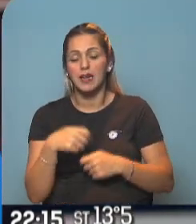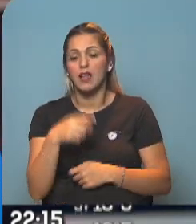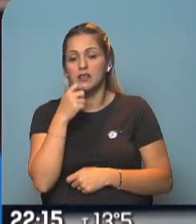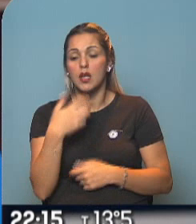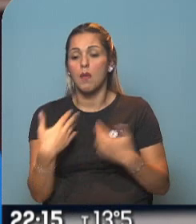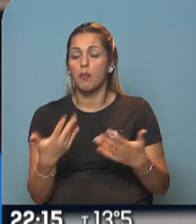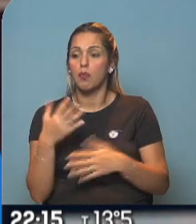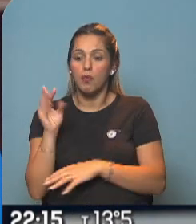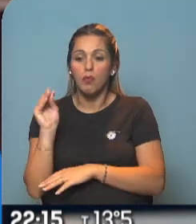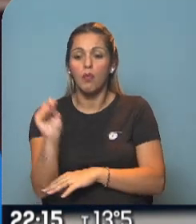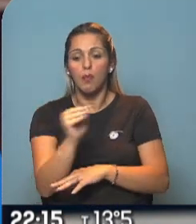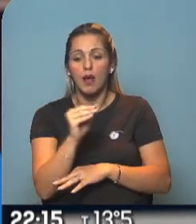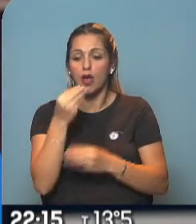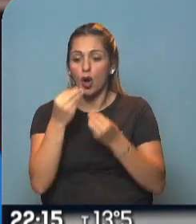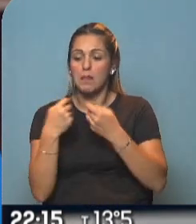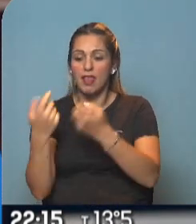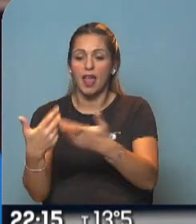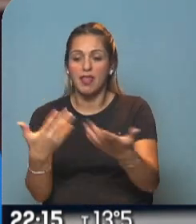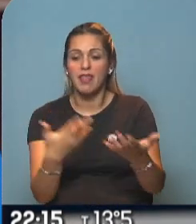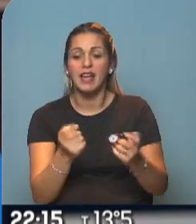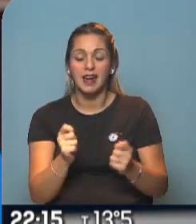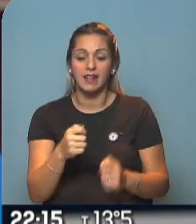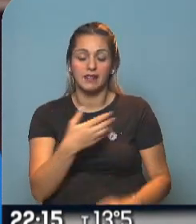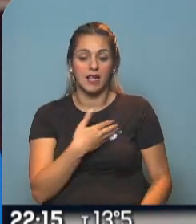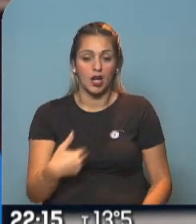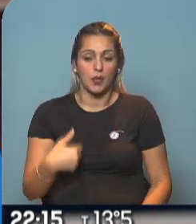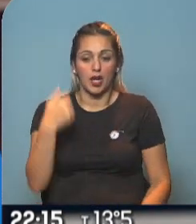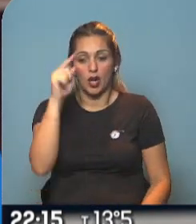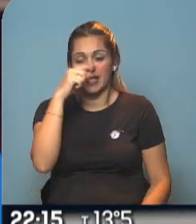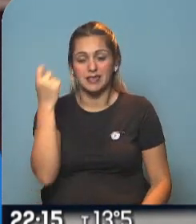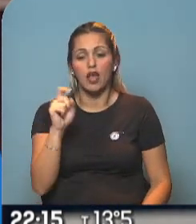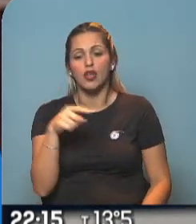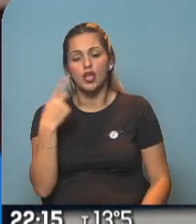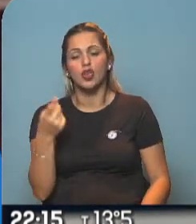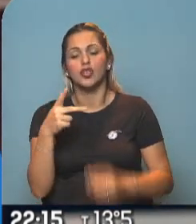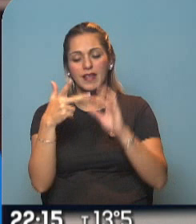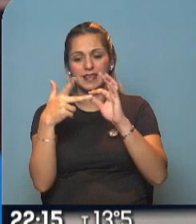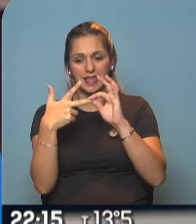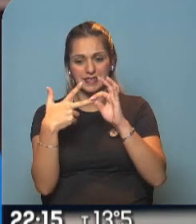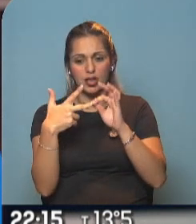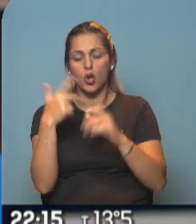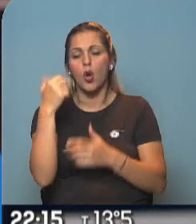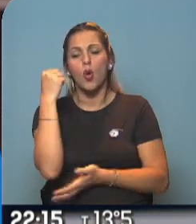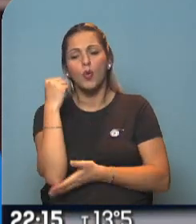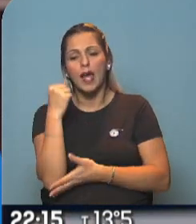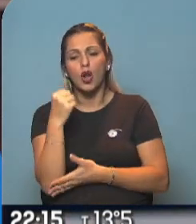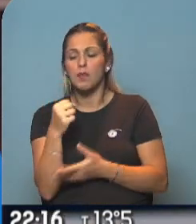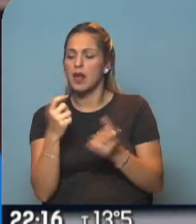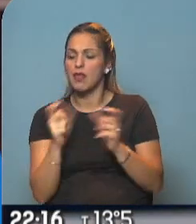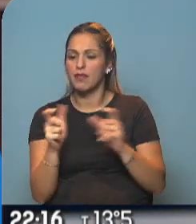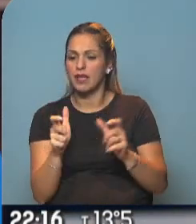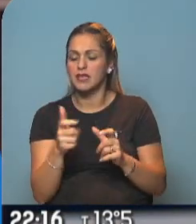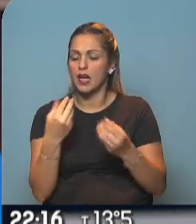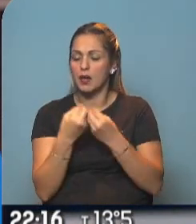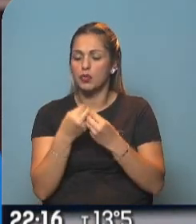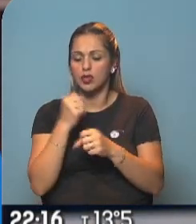esos alimentos es el Estado, el gobierno. Y en tercer lugar, toda una economía de ilegalidades diversas que hacen que mucha gente gane